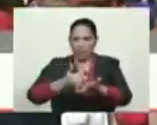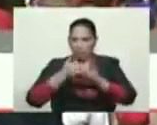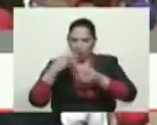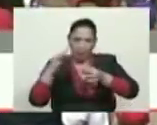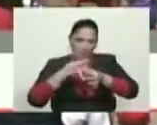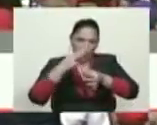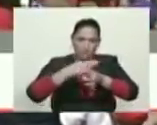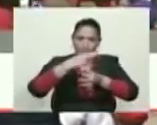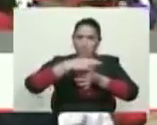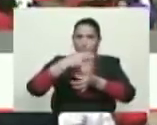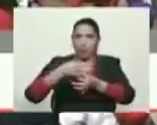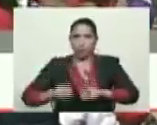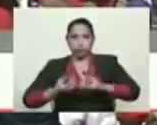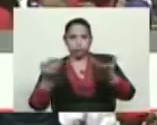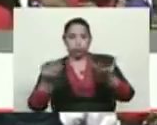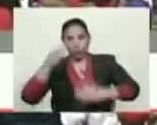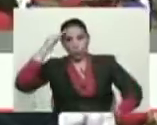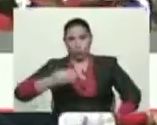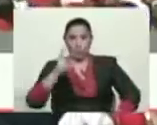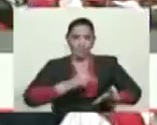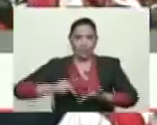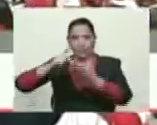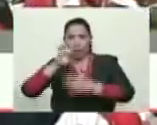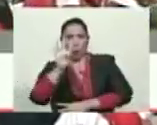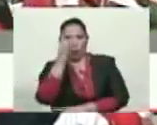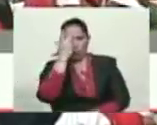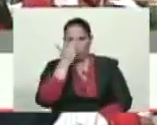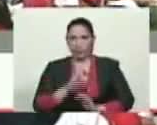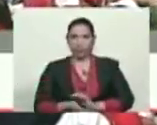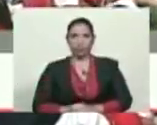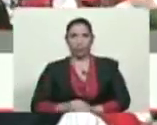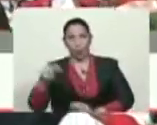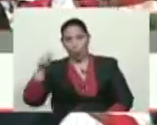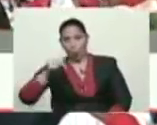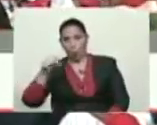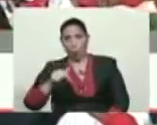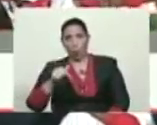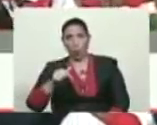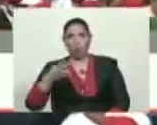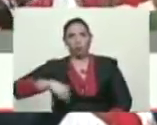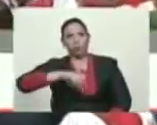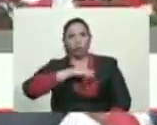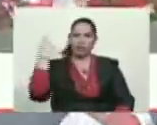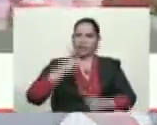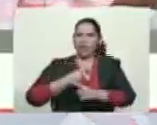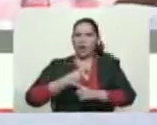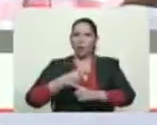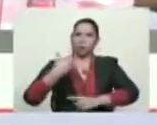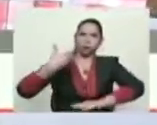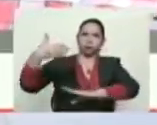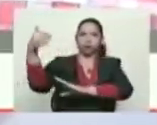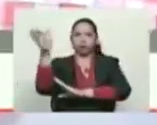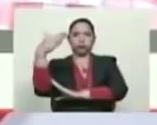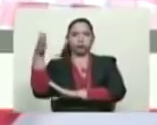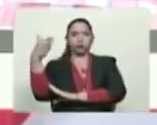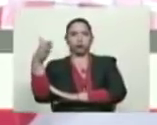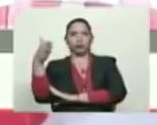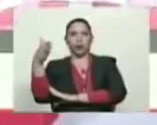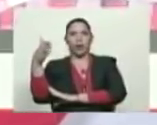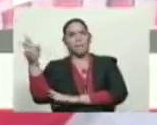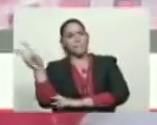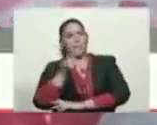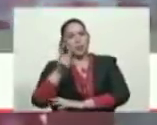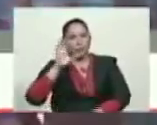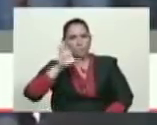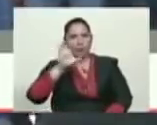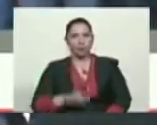Y lo entregamos a los soldados que participaron el 4 de febrero. Hoy nosotros debemos levantar la bandera tricolor, la bandera de la